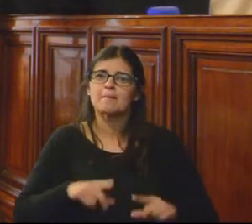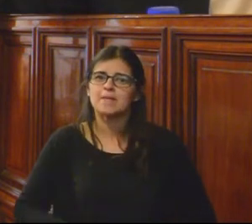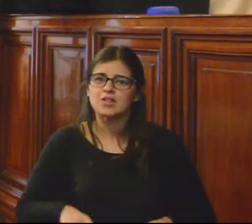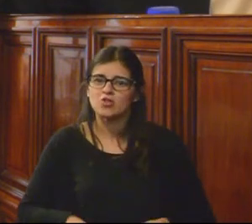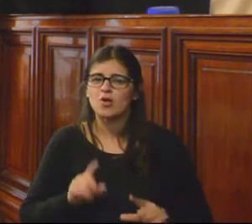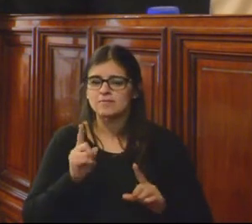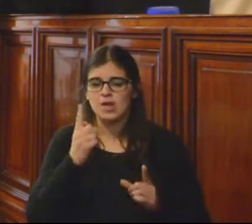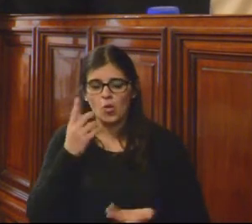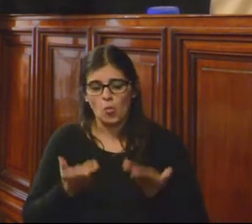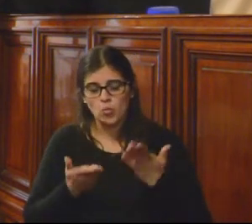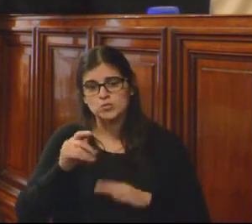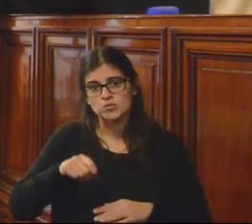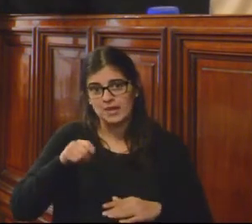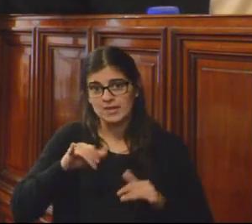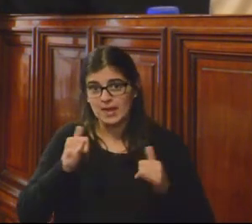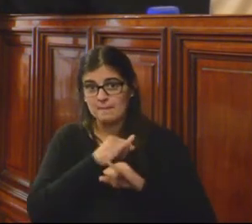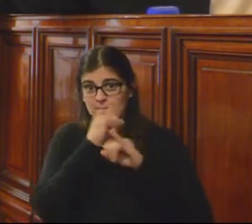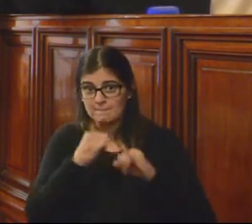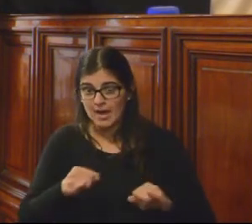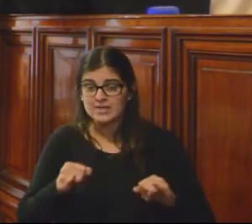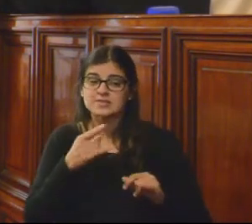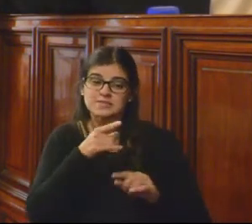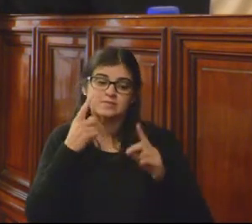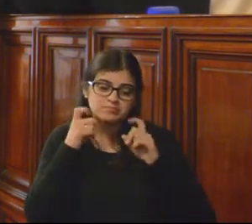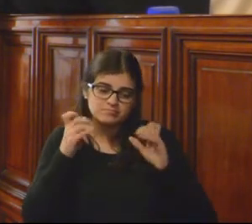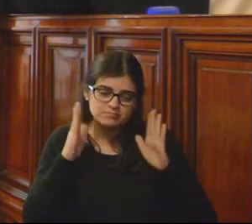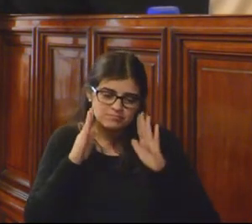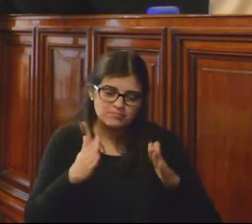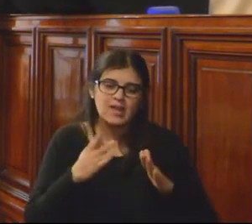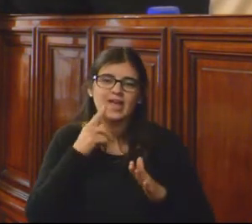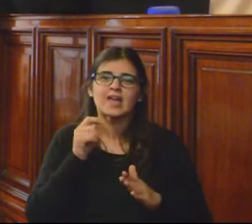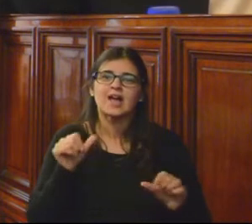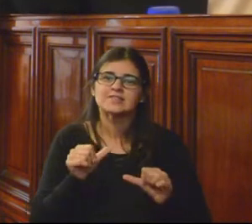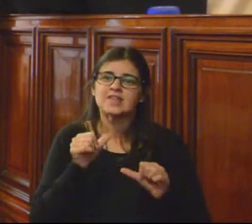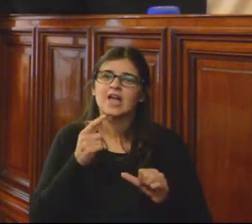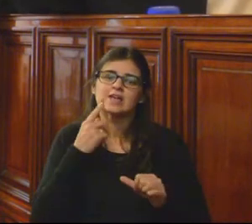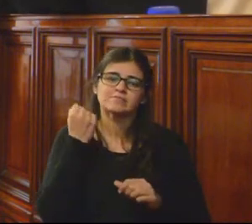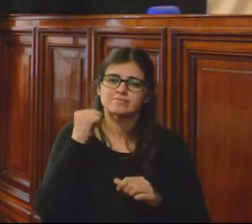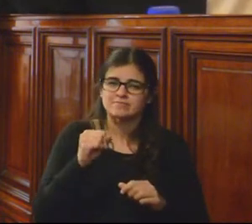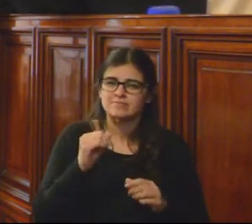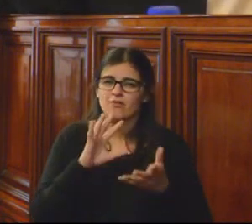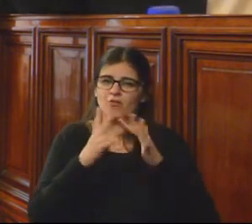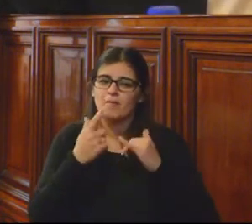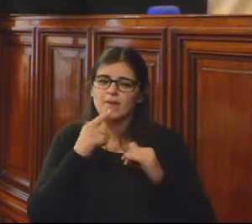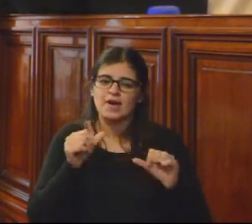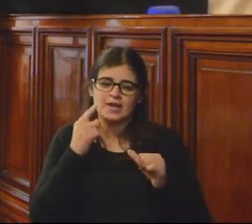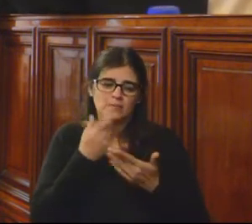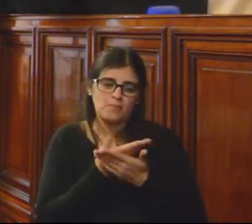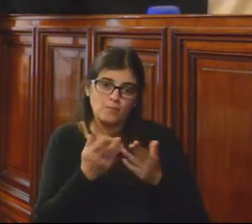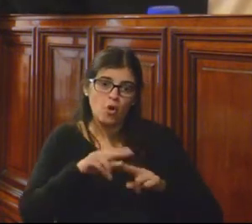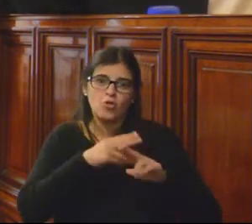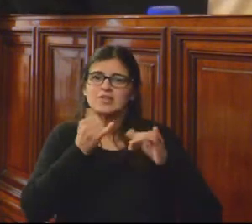Relaciones Interiores, Justicia y Paz, es el ente rector en materia de estadística criminal y en este sentido reiteramos los datos